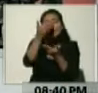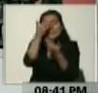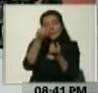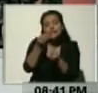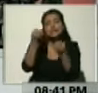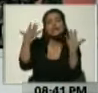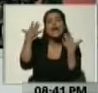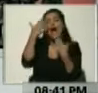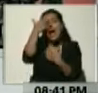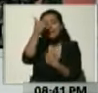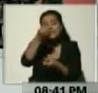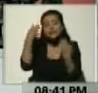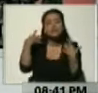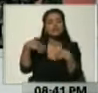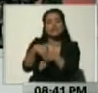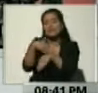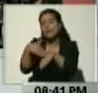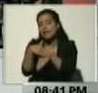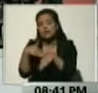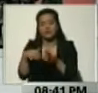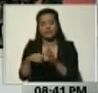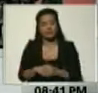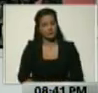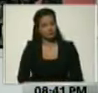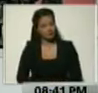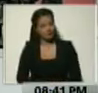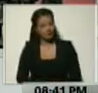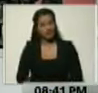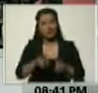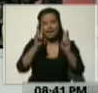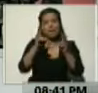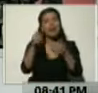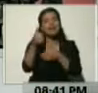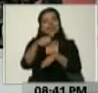criminal, la ley de amnesia criminal.